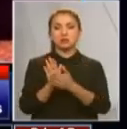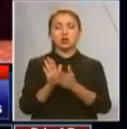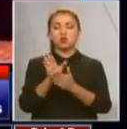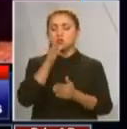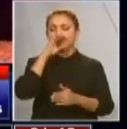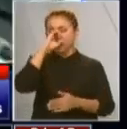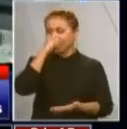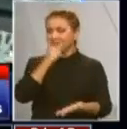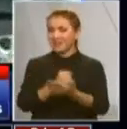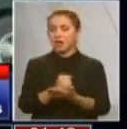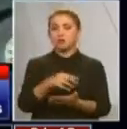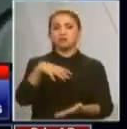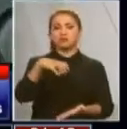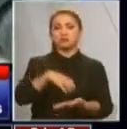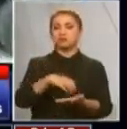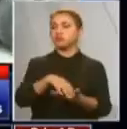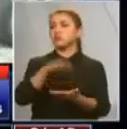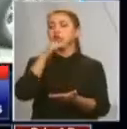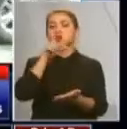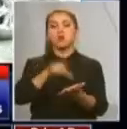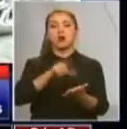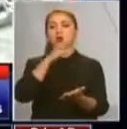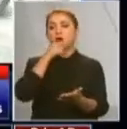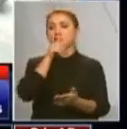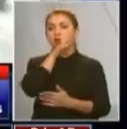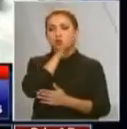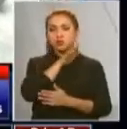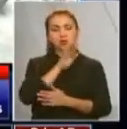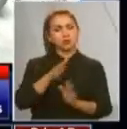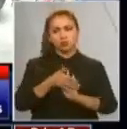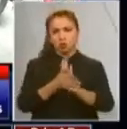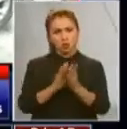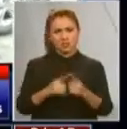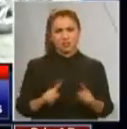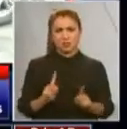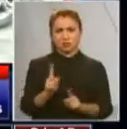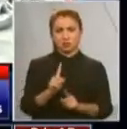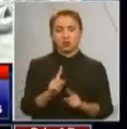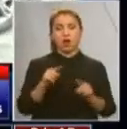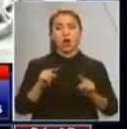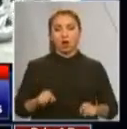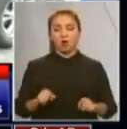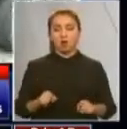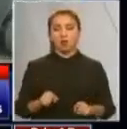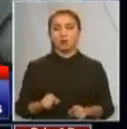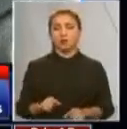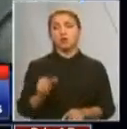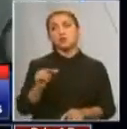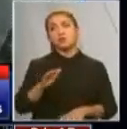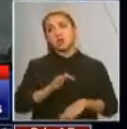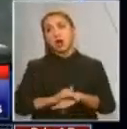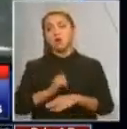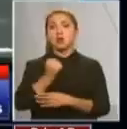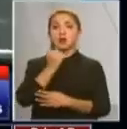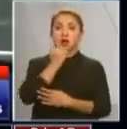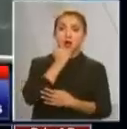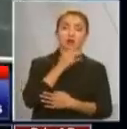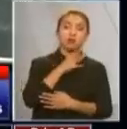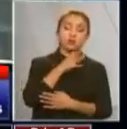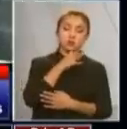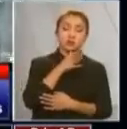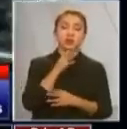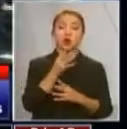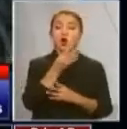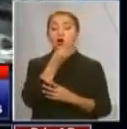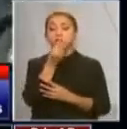fraude, que la sede no haya existido, que no se haya usado. Todo lo contrario. Ahora, cometí un pecado, un error o una omisión.